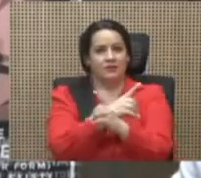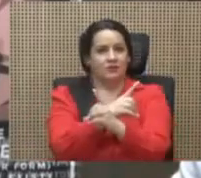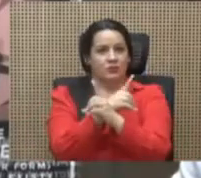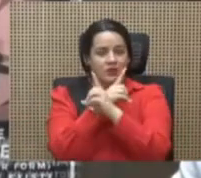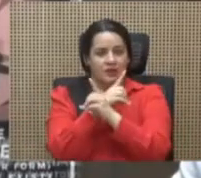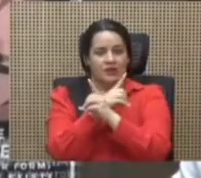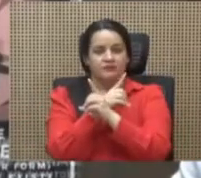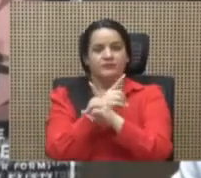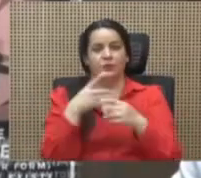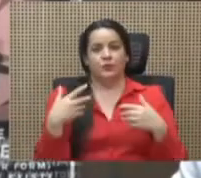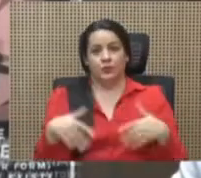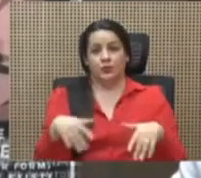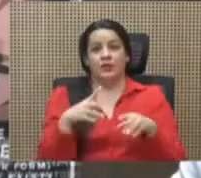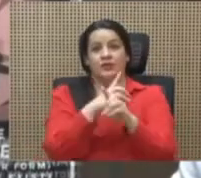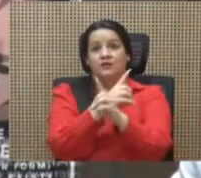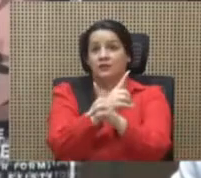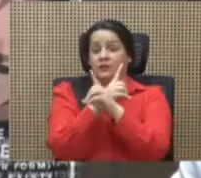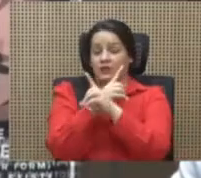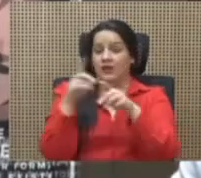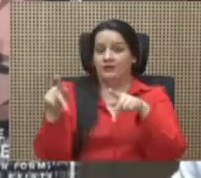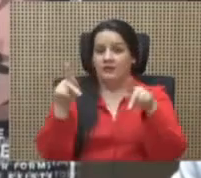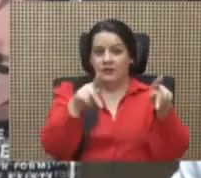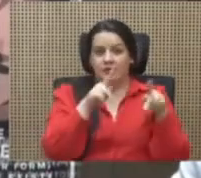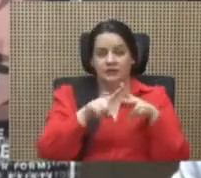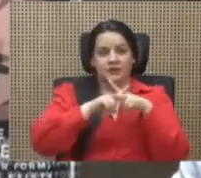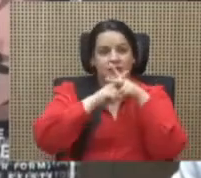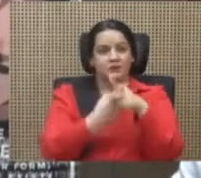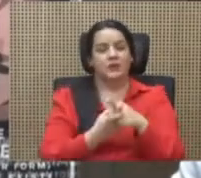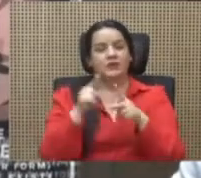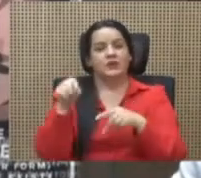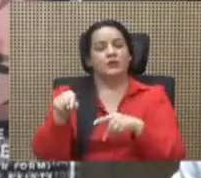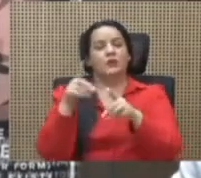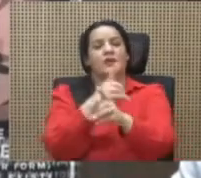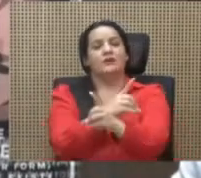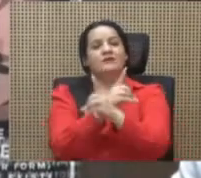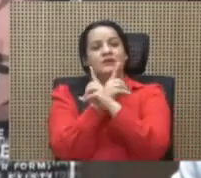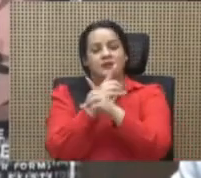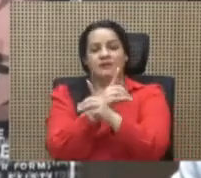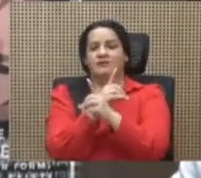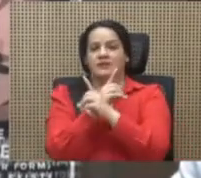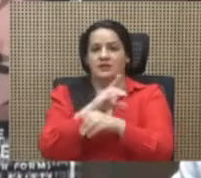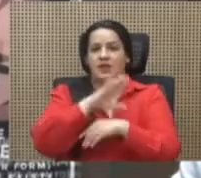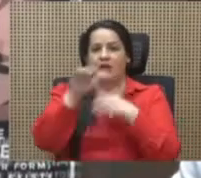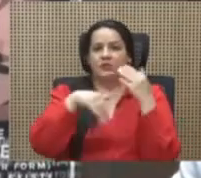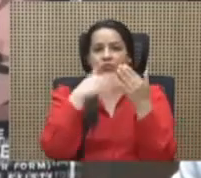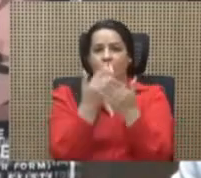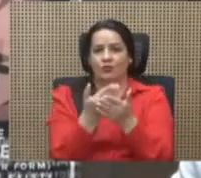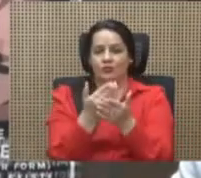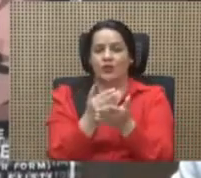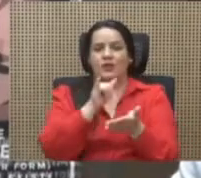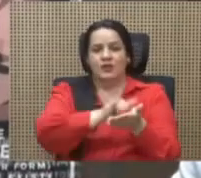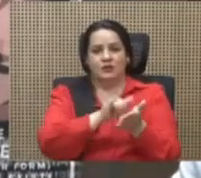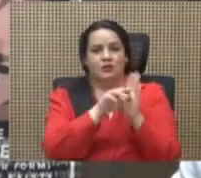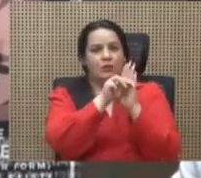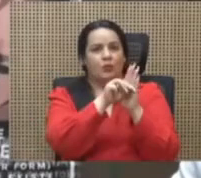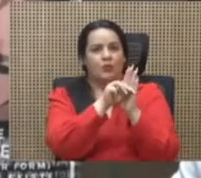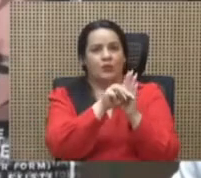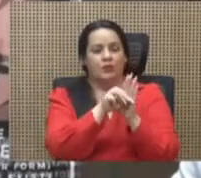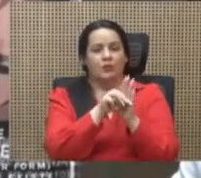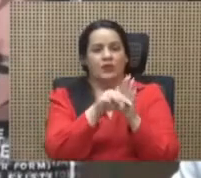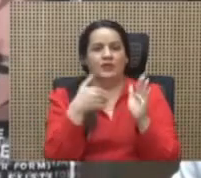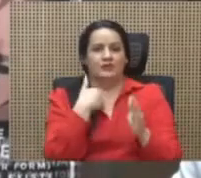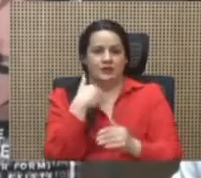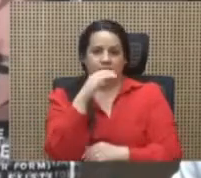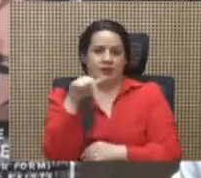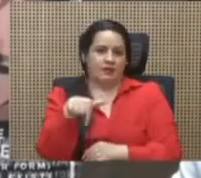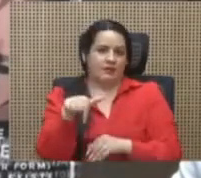la defensoría de los habitantes inició siendo una defensoría que defendía a todos al menos eso era el modelo al que le apostaba Costa Rica